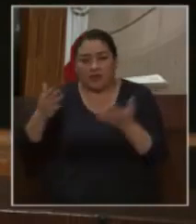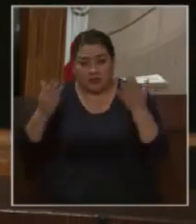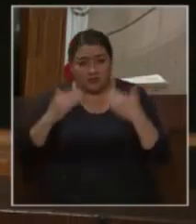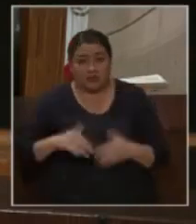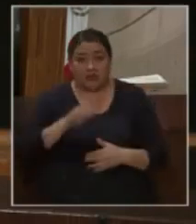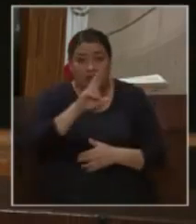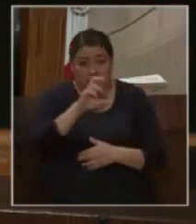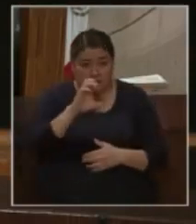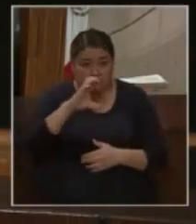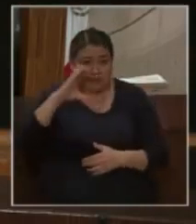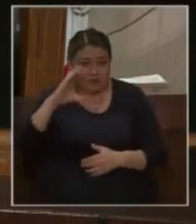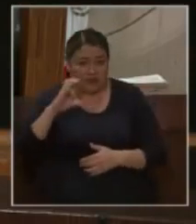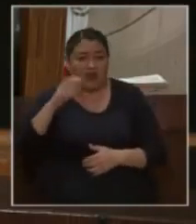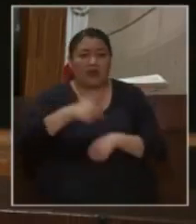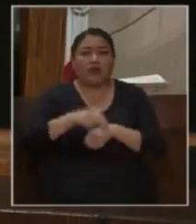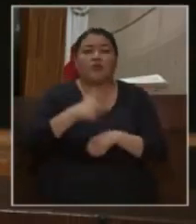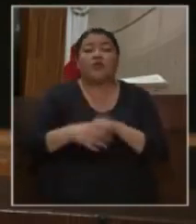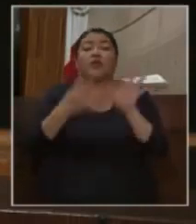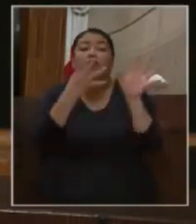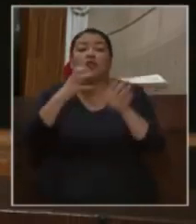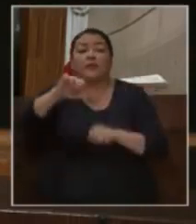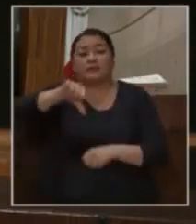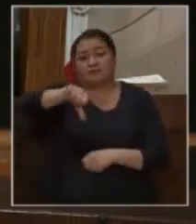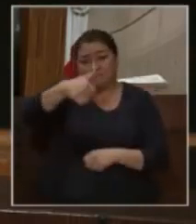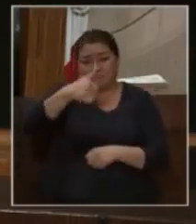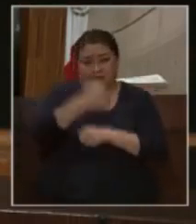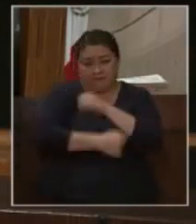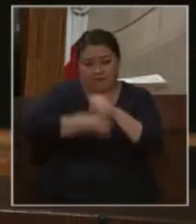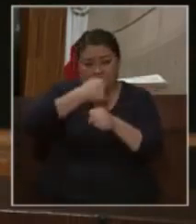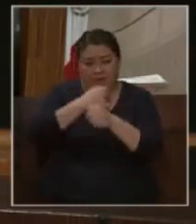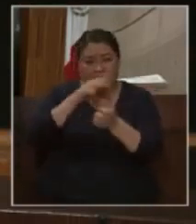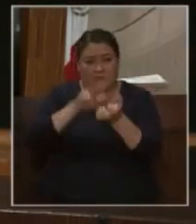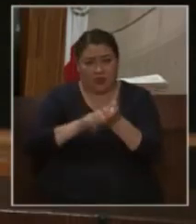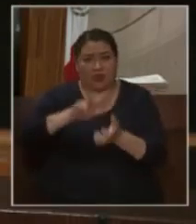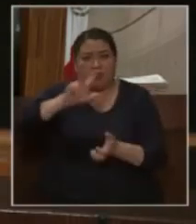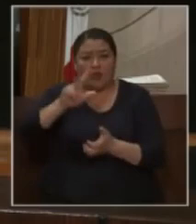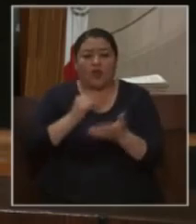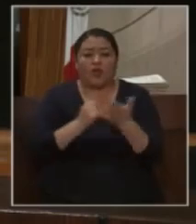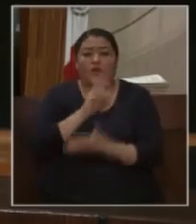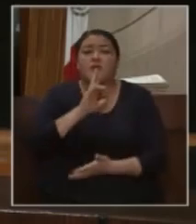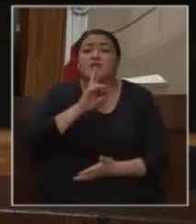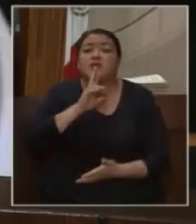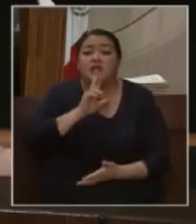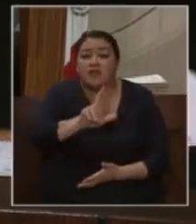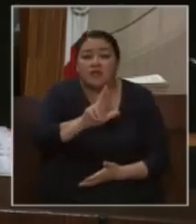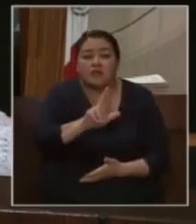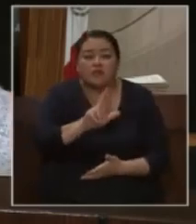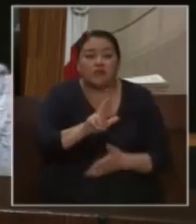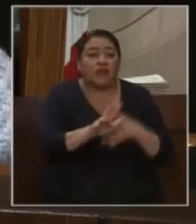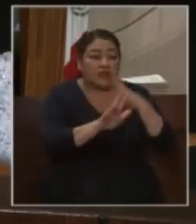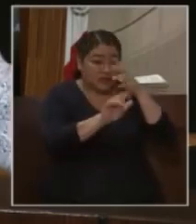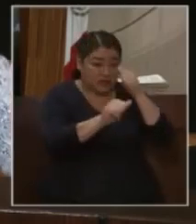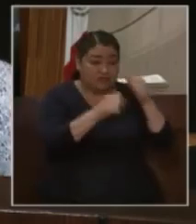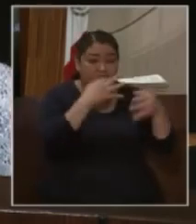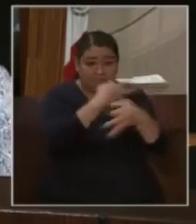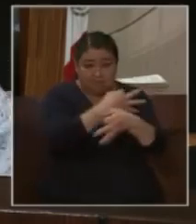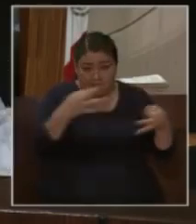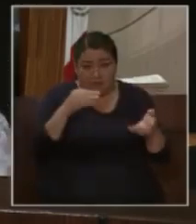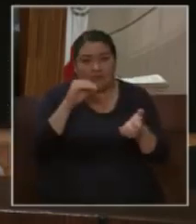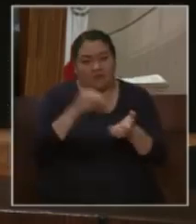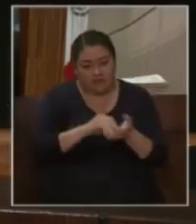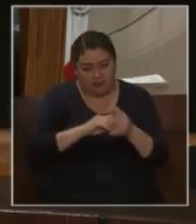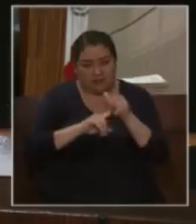consecuencia, en el recurso de reconsideración 911 de este año se resuelve único, se confirma la